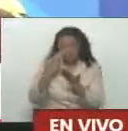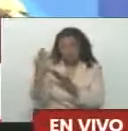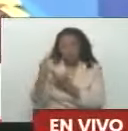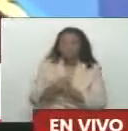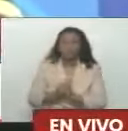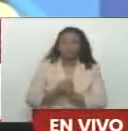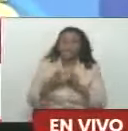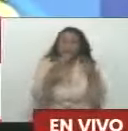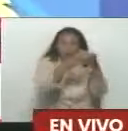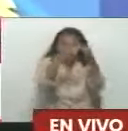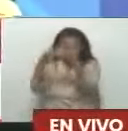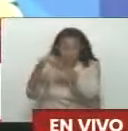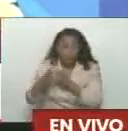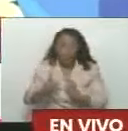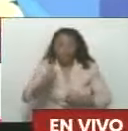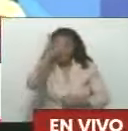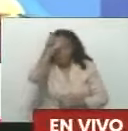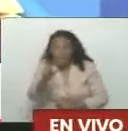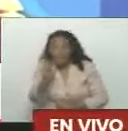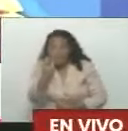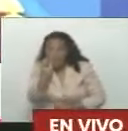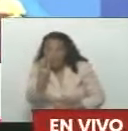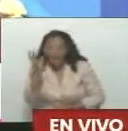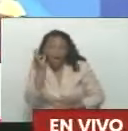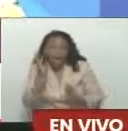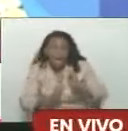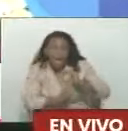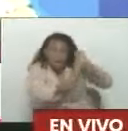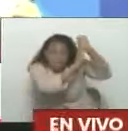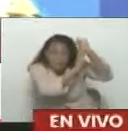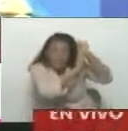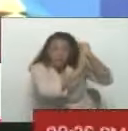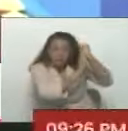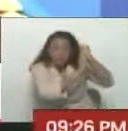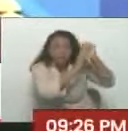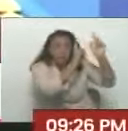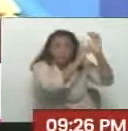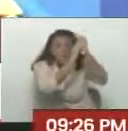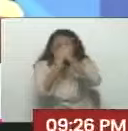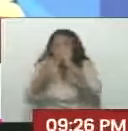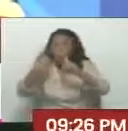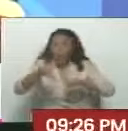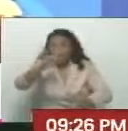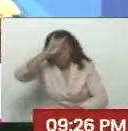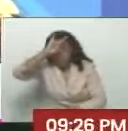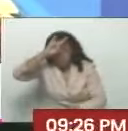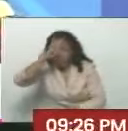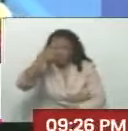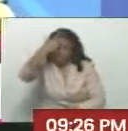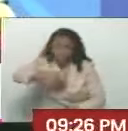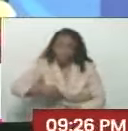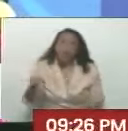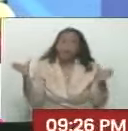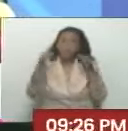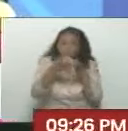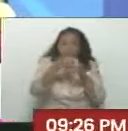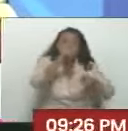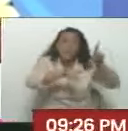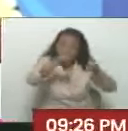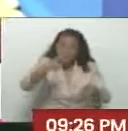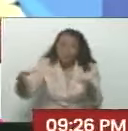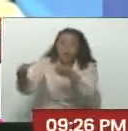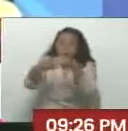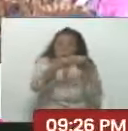cada cofradía tiene un capataz, un perrero. Y lo demás son un diablo. Es la organización. Esa es la